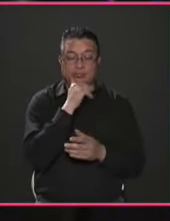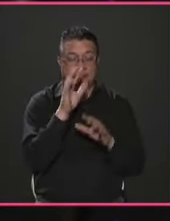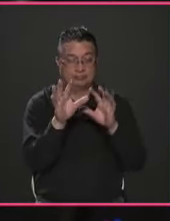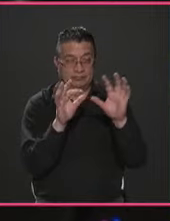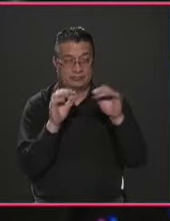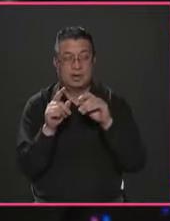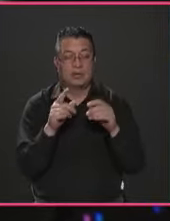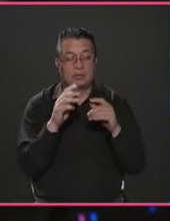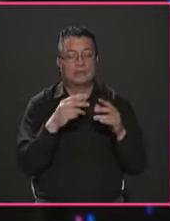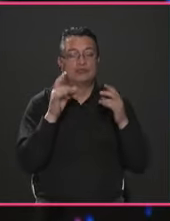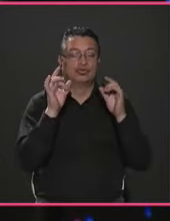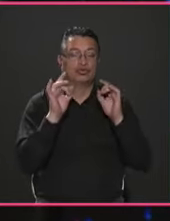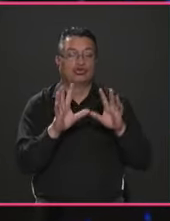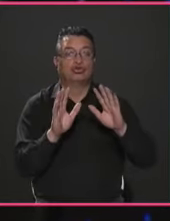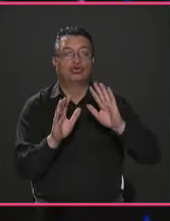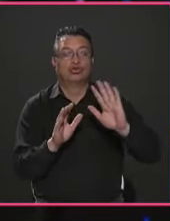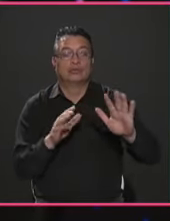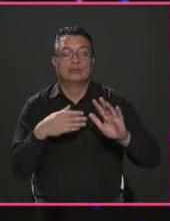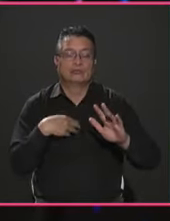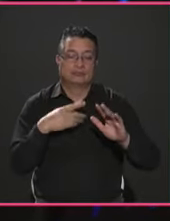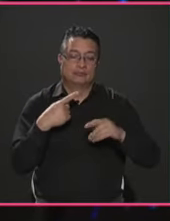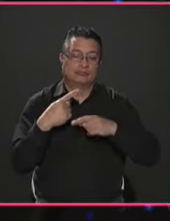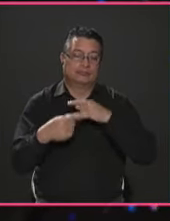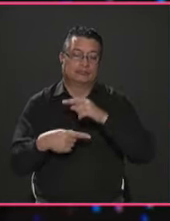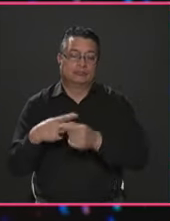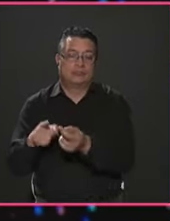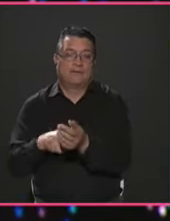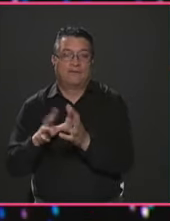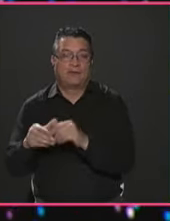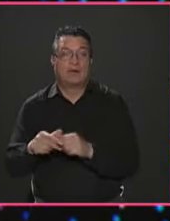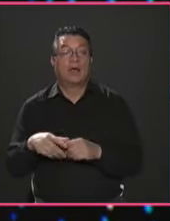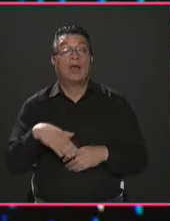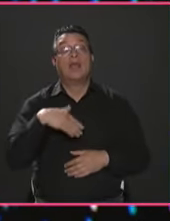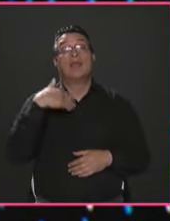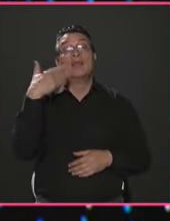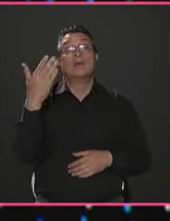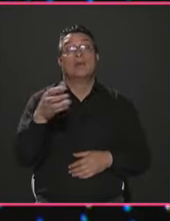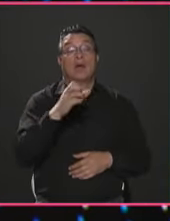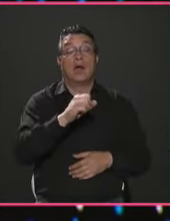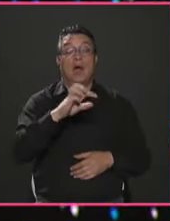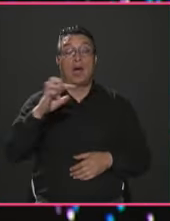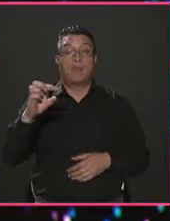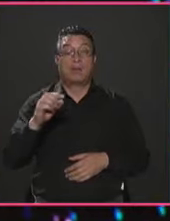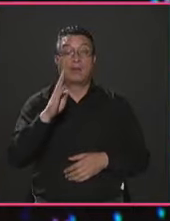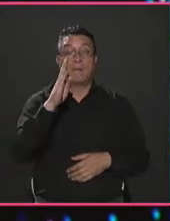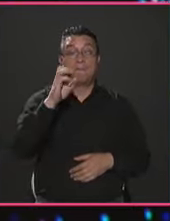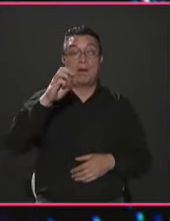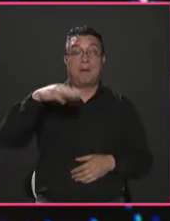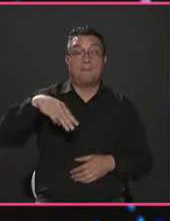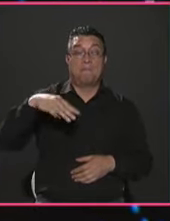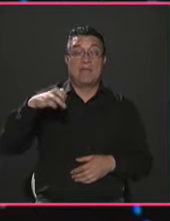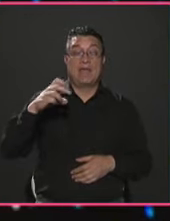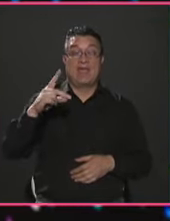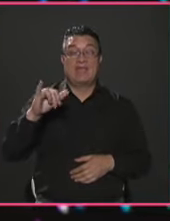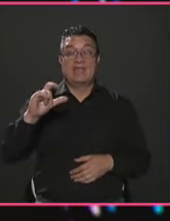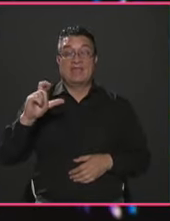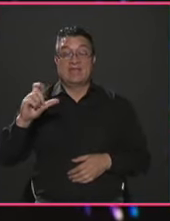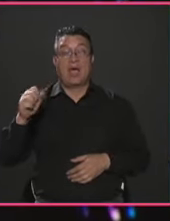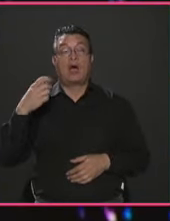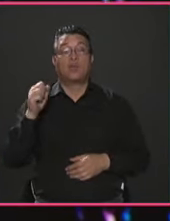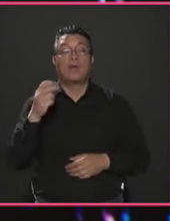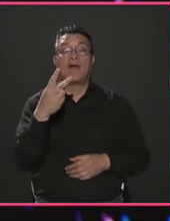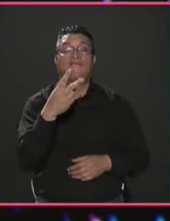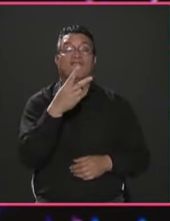son privativas de nuestra herencia luego con la aplicación más médica fuimos a ver cuántas de estas variantes